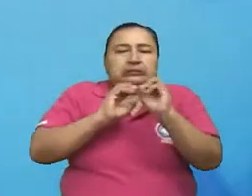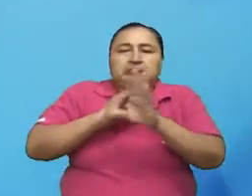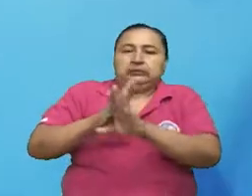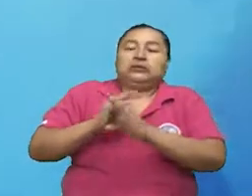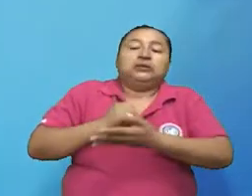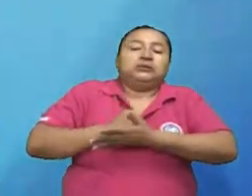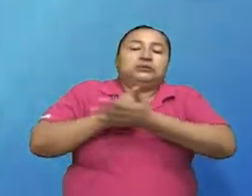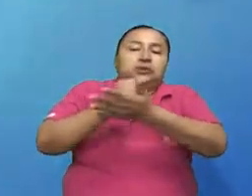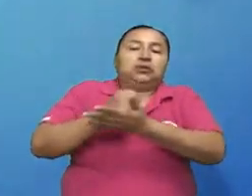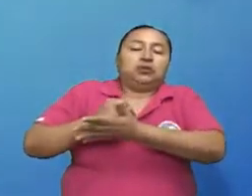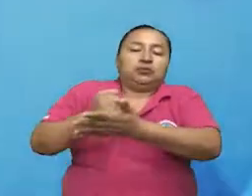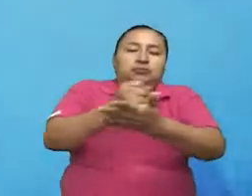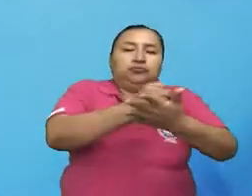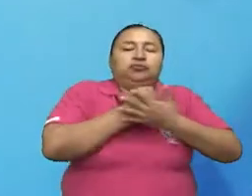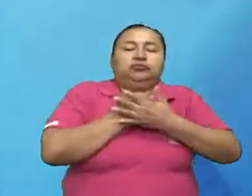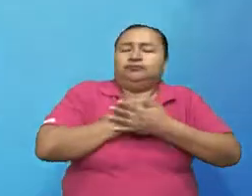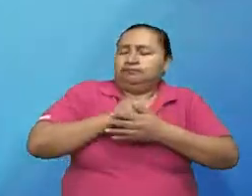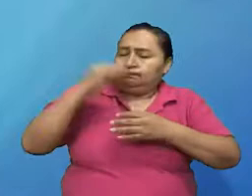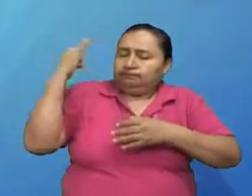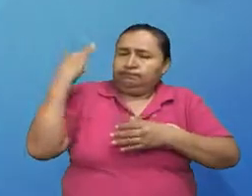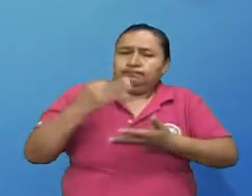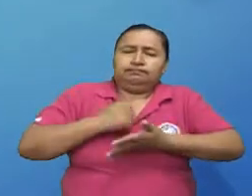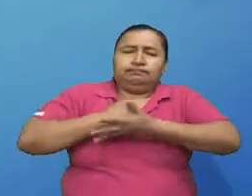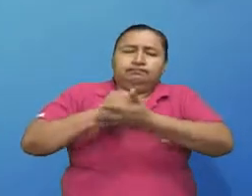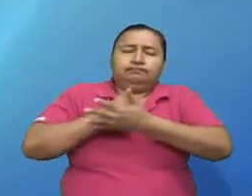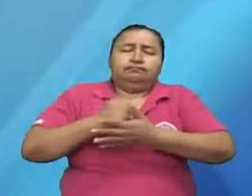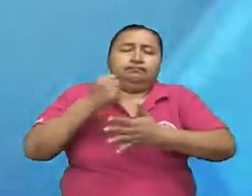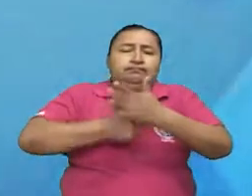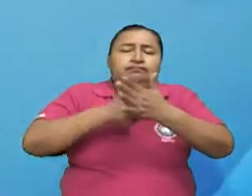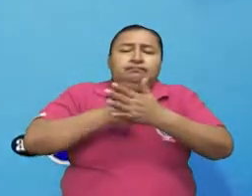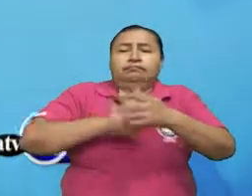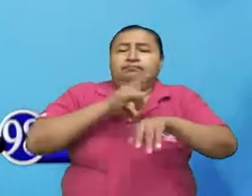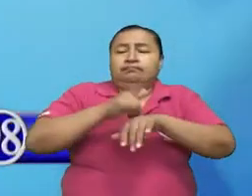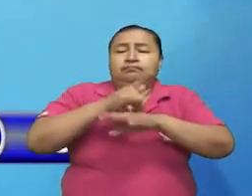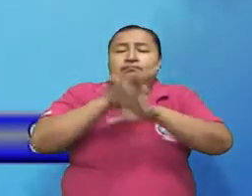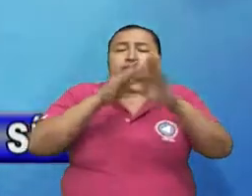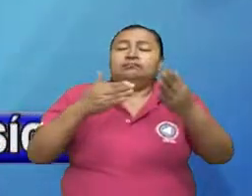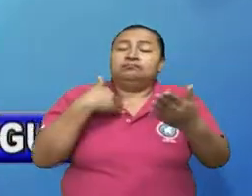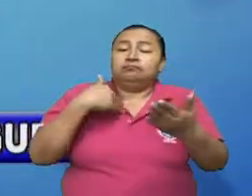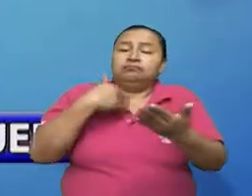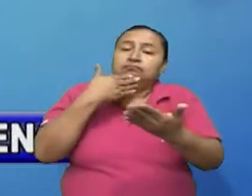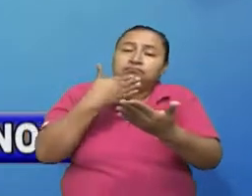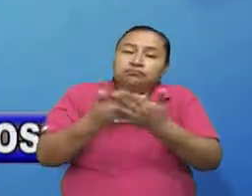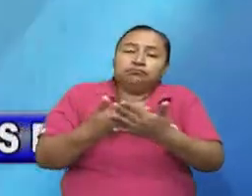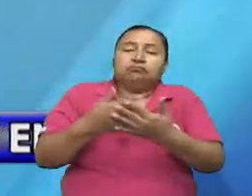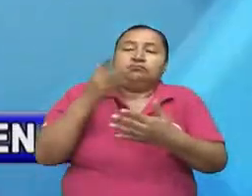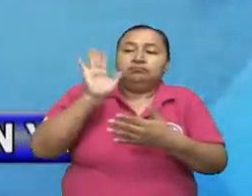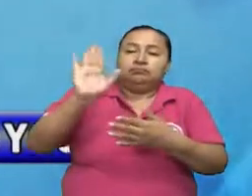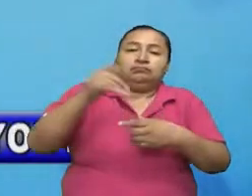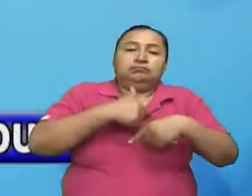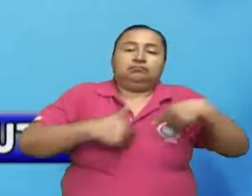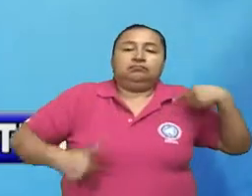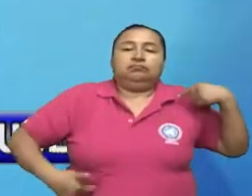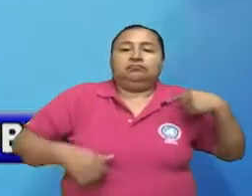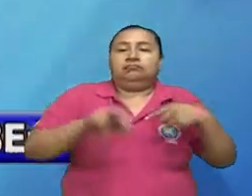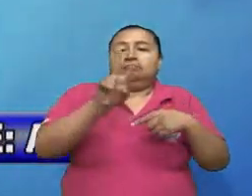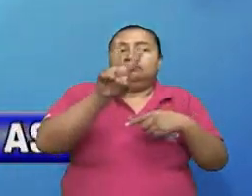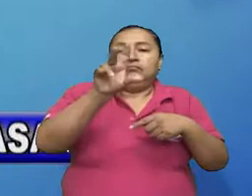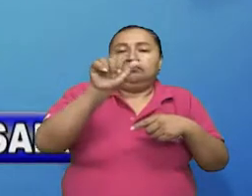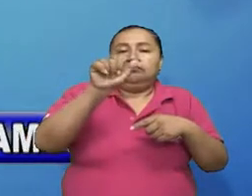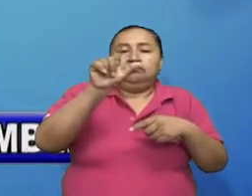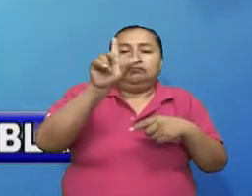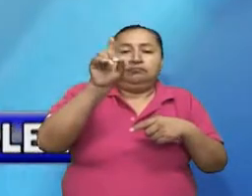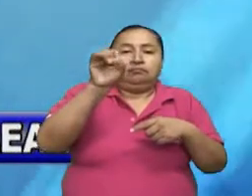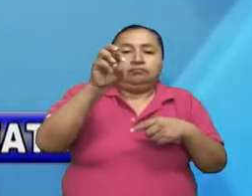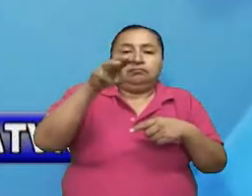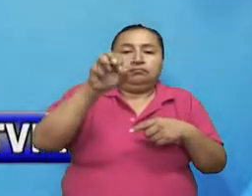Cooperación incondicional en la lucha por la paz. Muchísimas gracias al presidente Vladimir Putin, que nos ha distinguido,